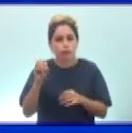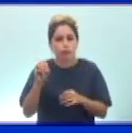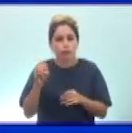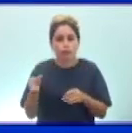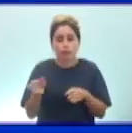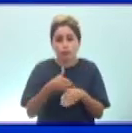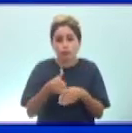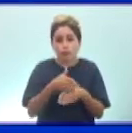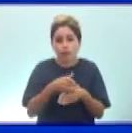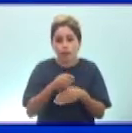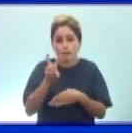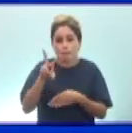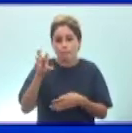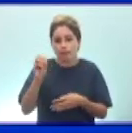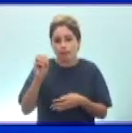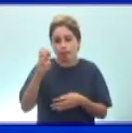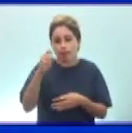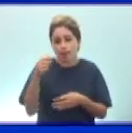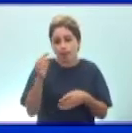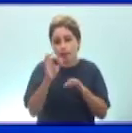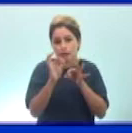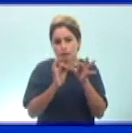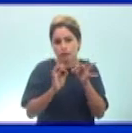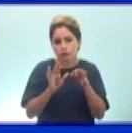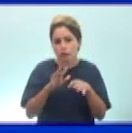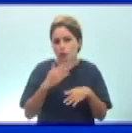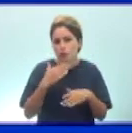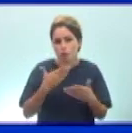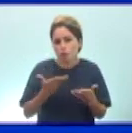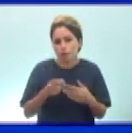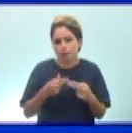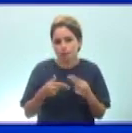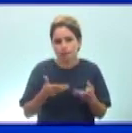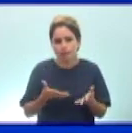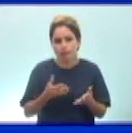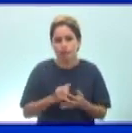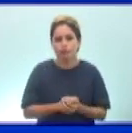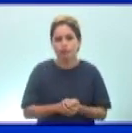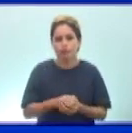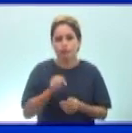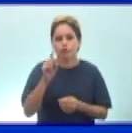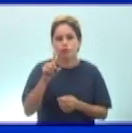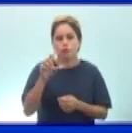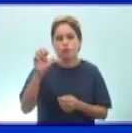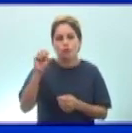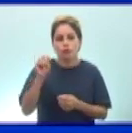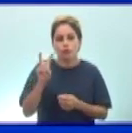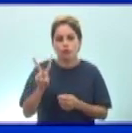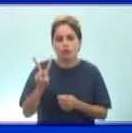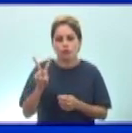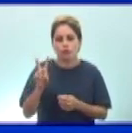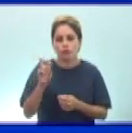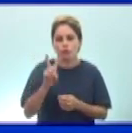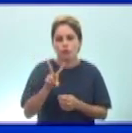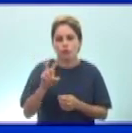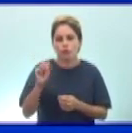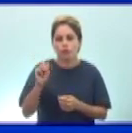electrones. La distribución electrónica comenzaría 1s2, 2s2,